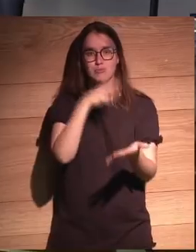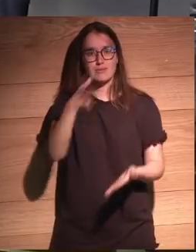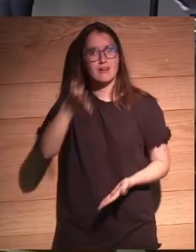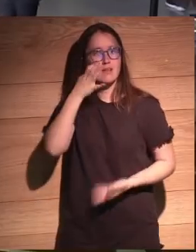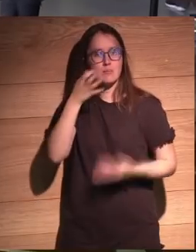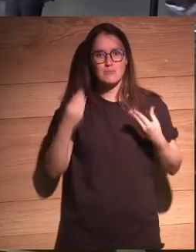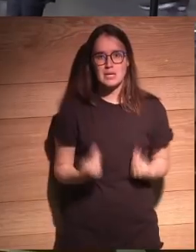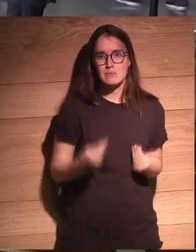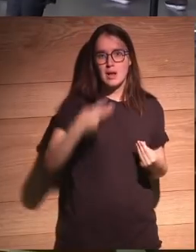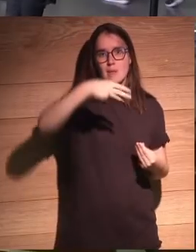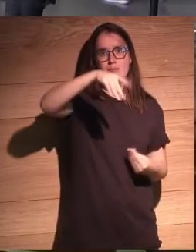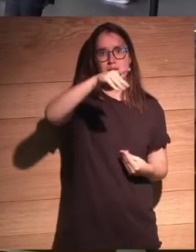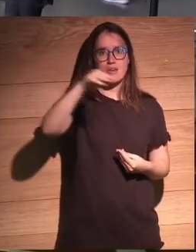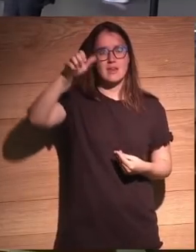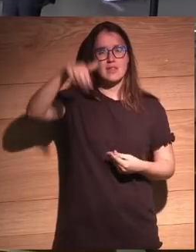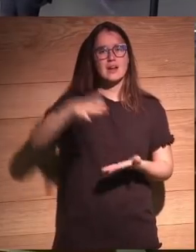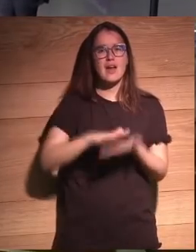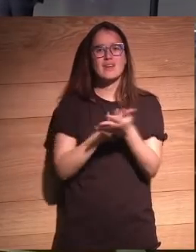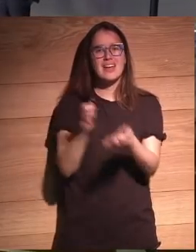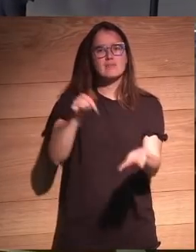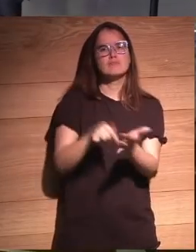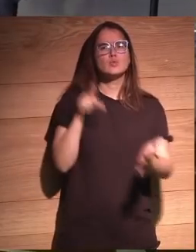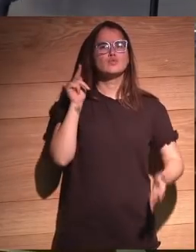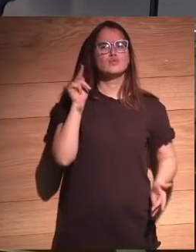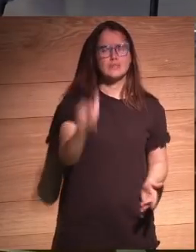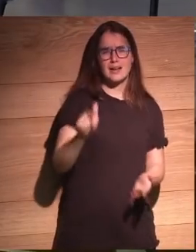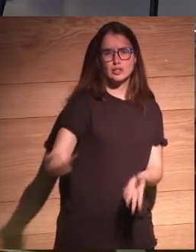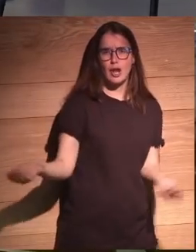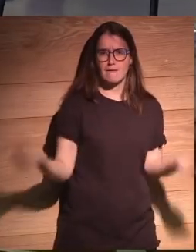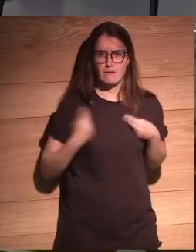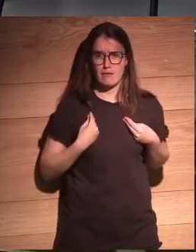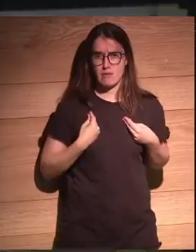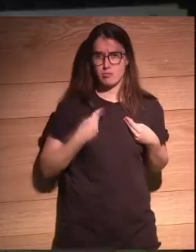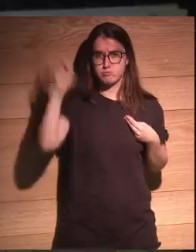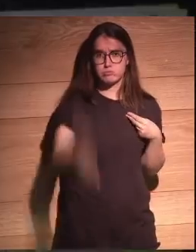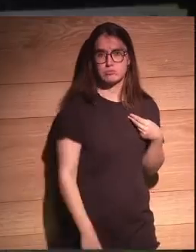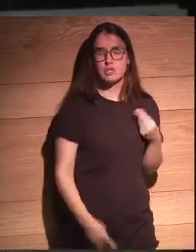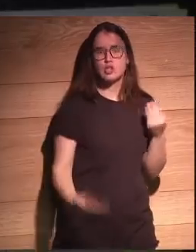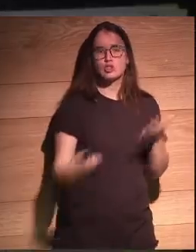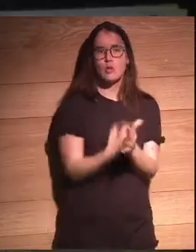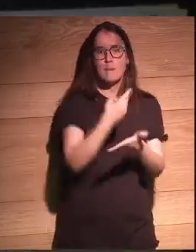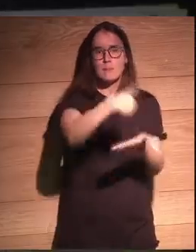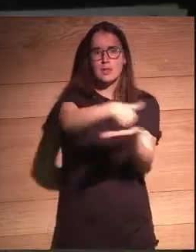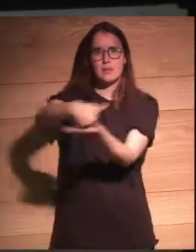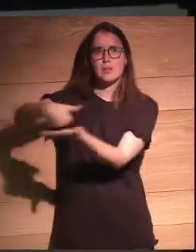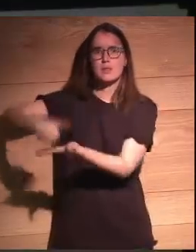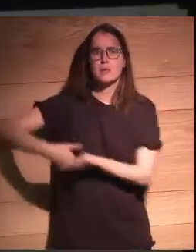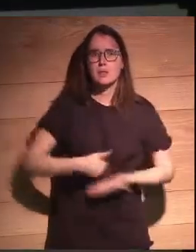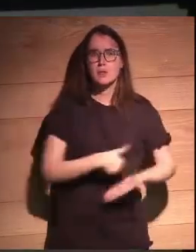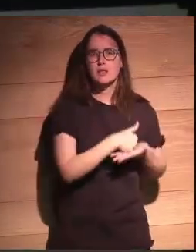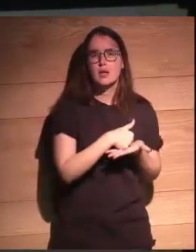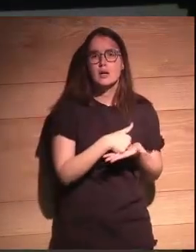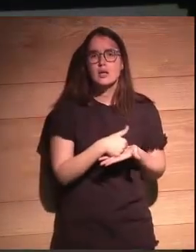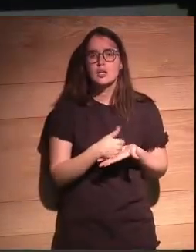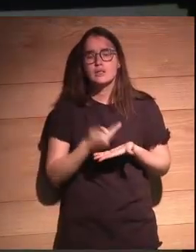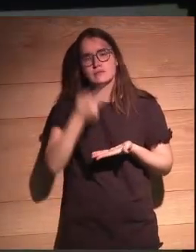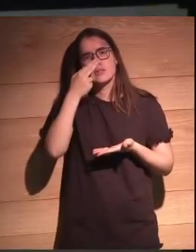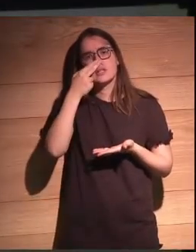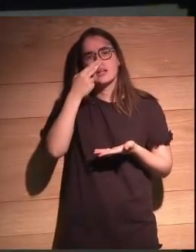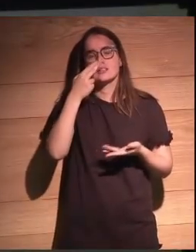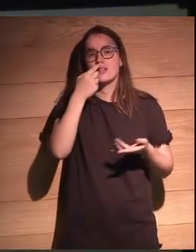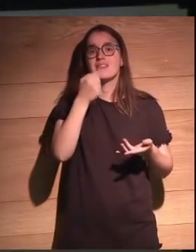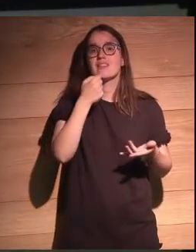realidad, Maiden nos habla de reivindicar un derecho radical a la vivienda. De todas las demandas que en torno a él pueden hacerse, nos